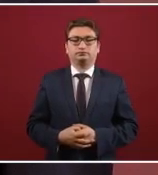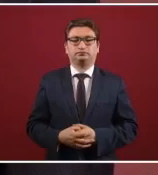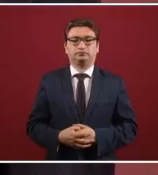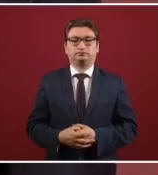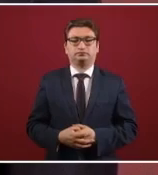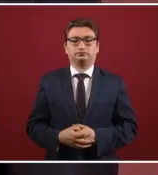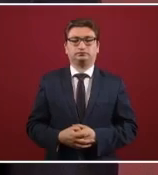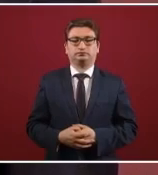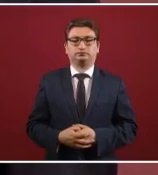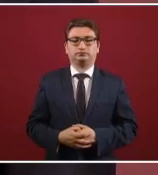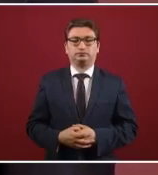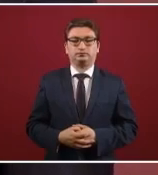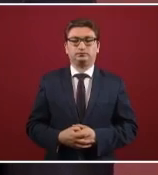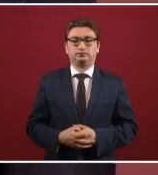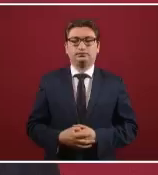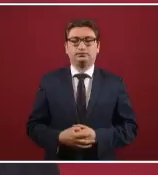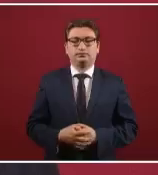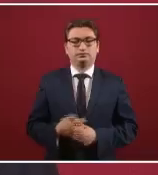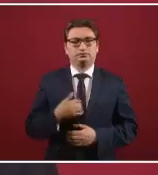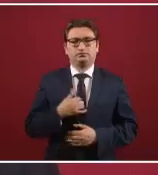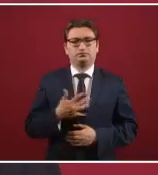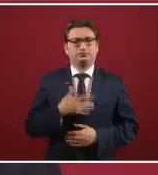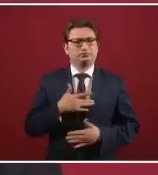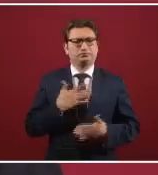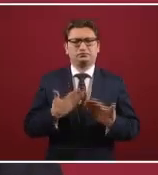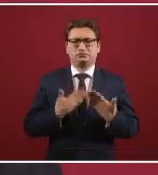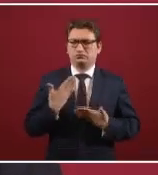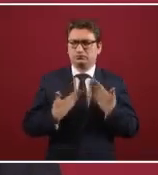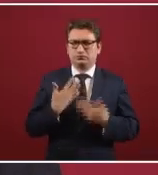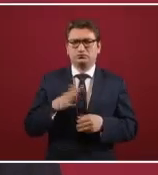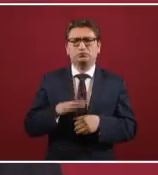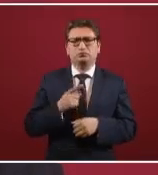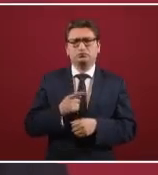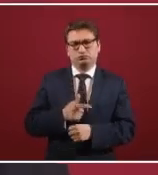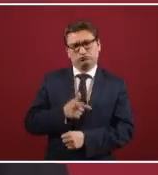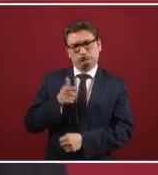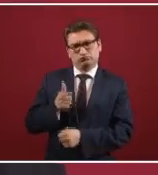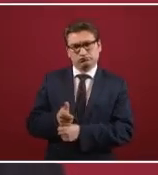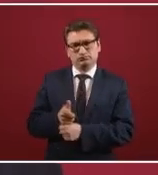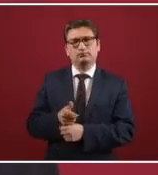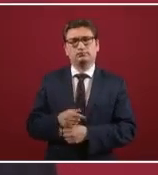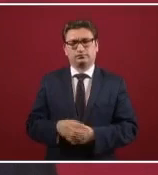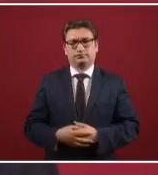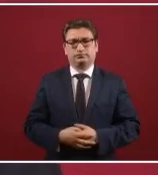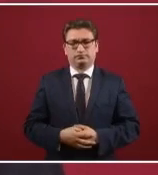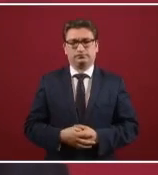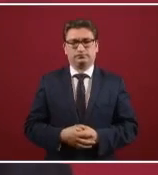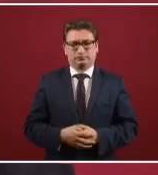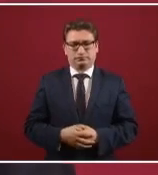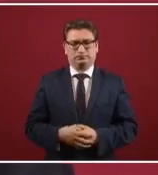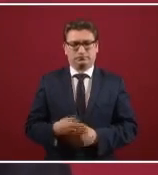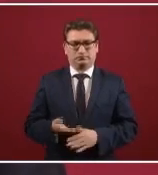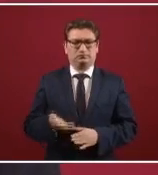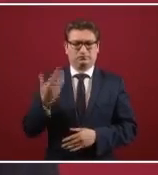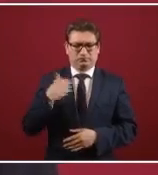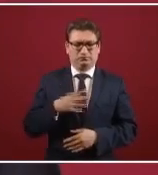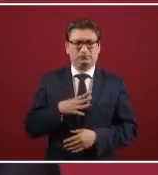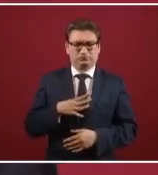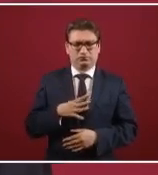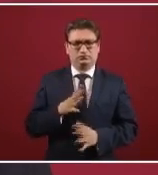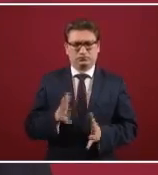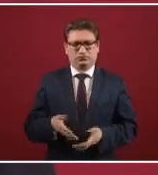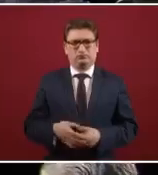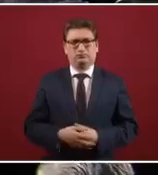aya he encontrado ya existía pero